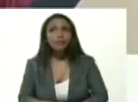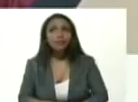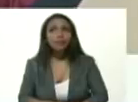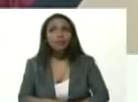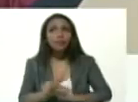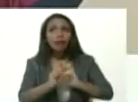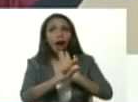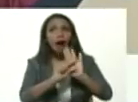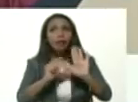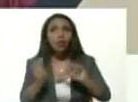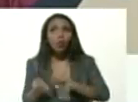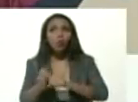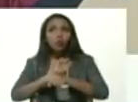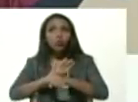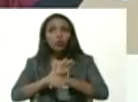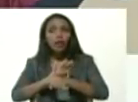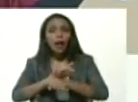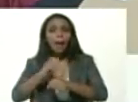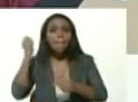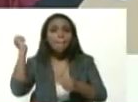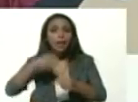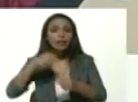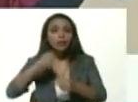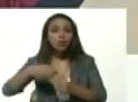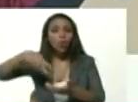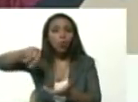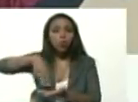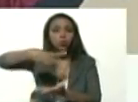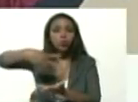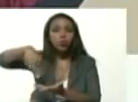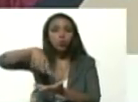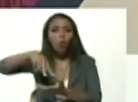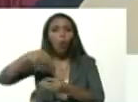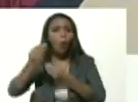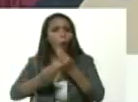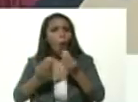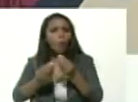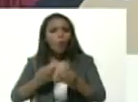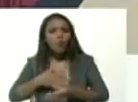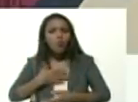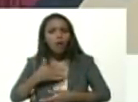Artículo Coronavirus, el martillo y la danza. ¿Cómo podrían ser